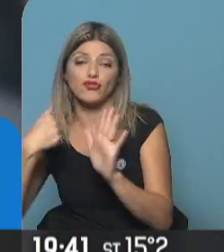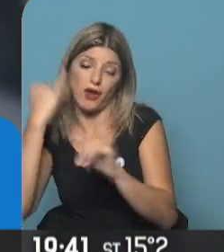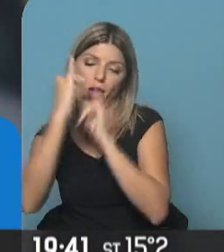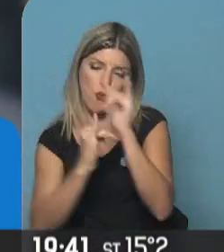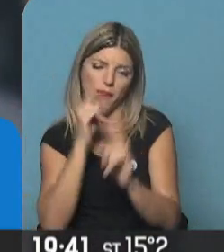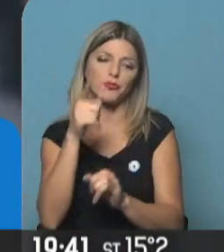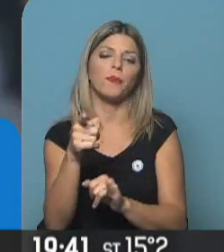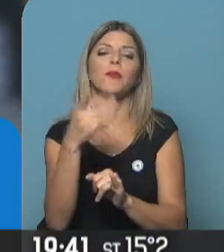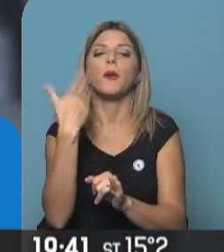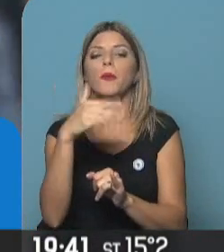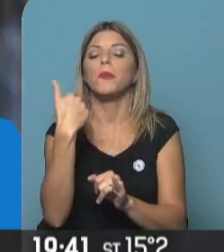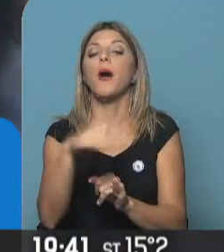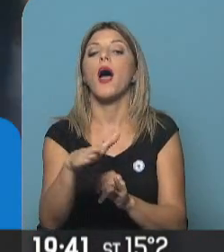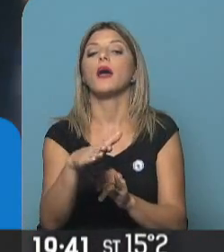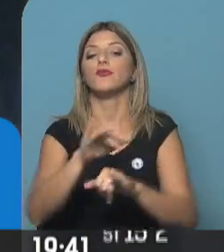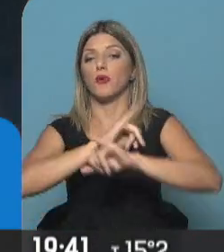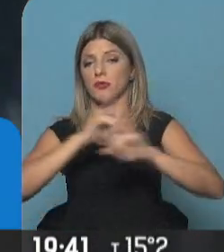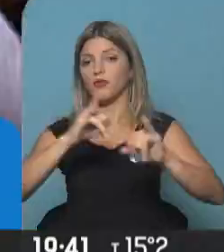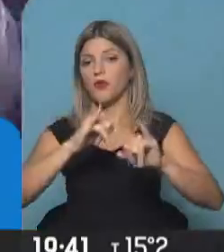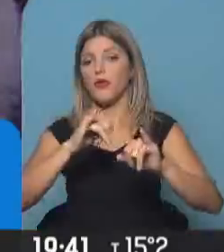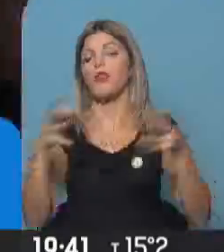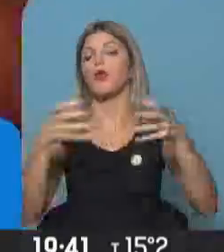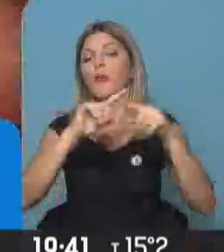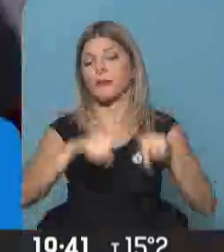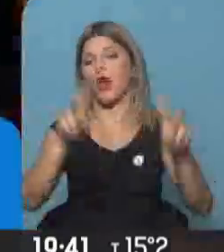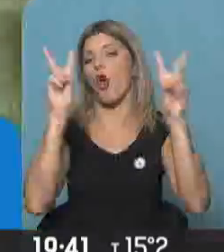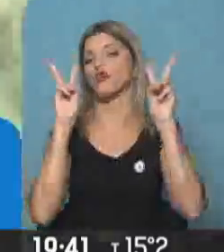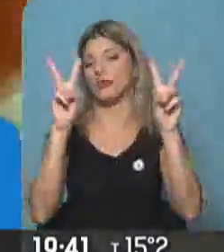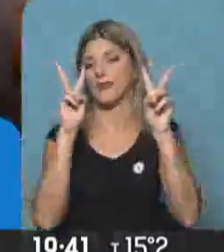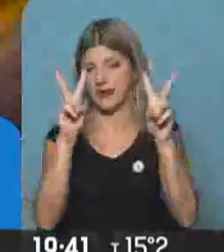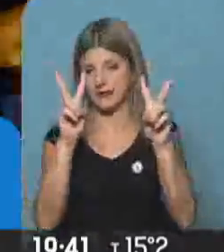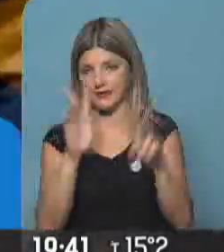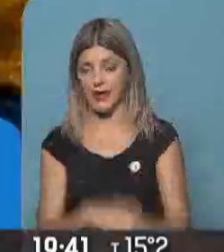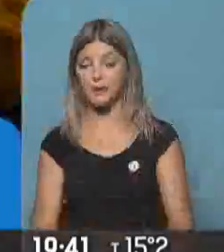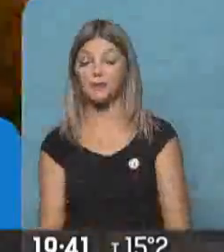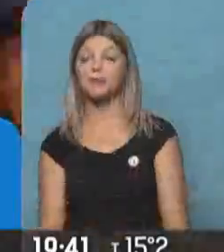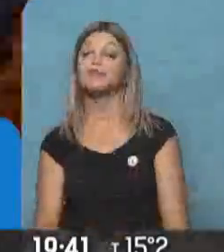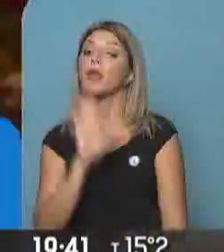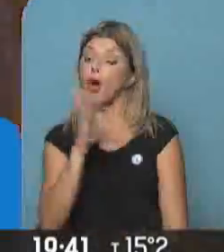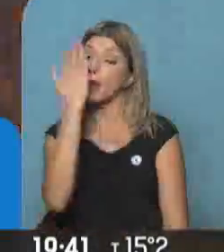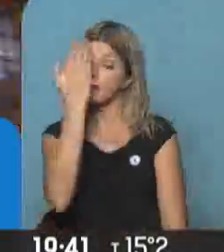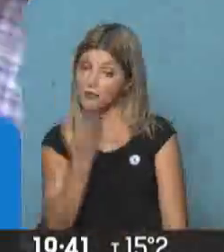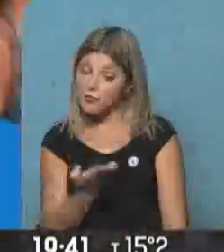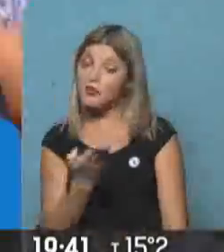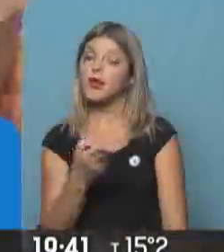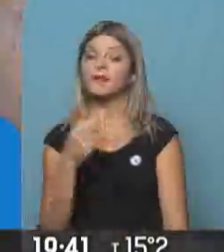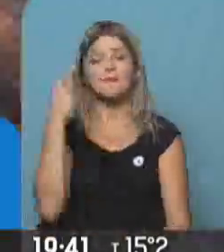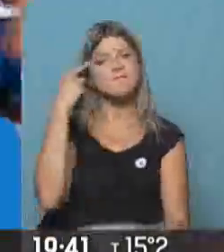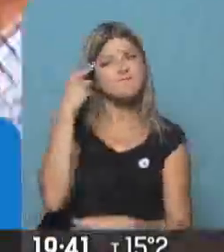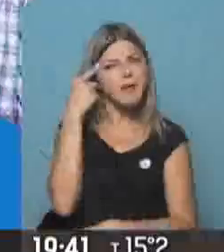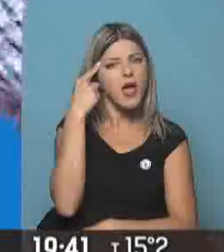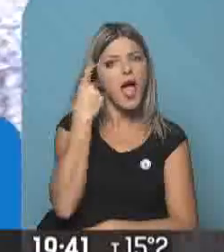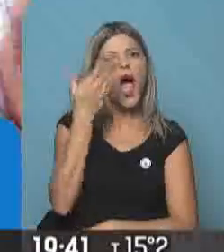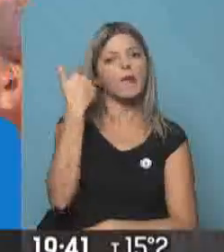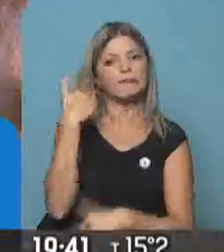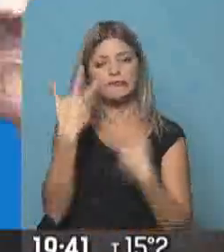ser un lanzamiento formal del Partido Justicialista. Sin embargo, el apoderado del PJ repasó los argumentos jurídicos que hacen